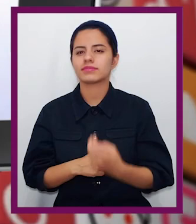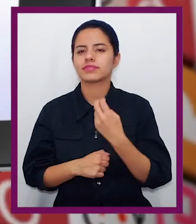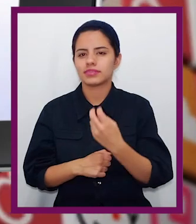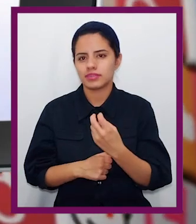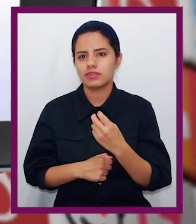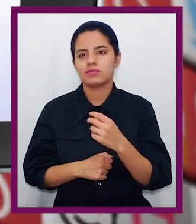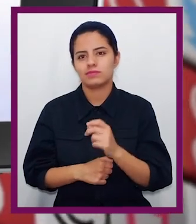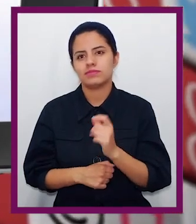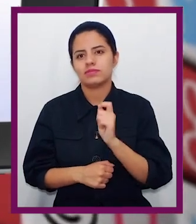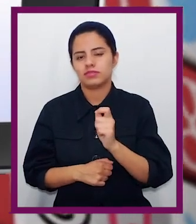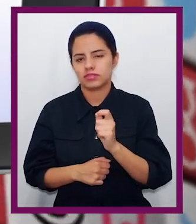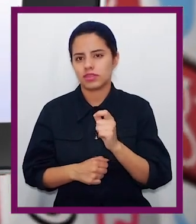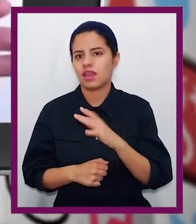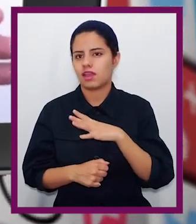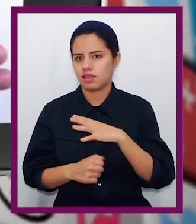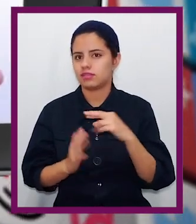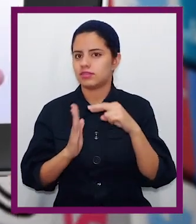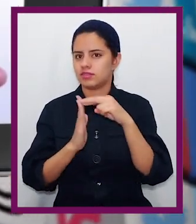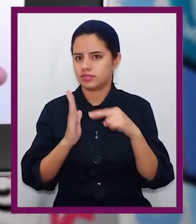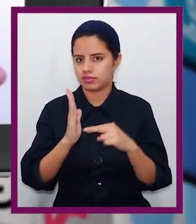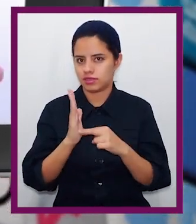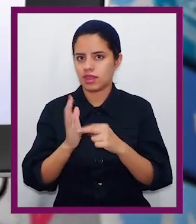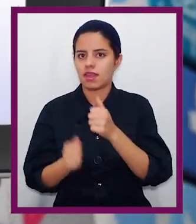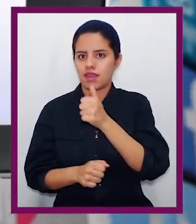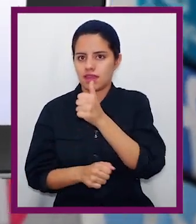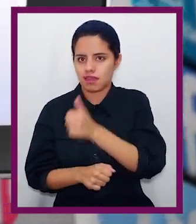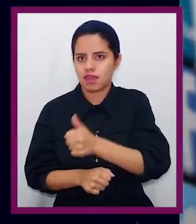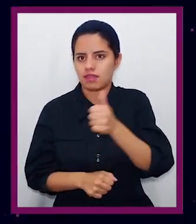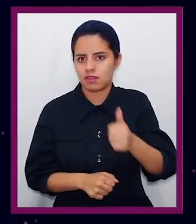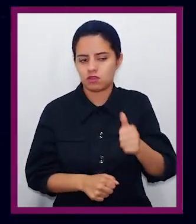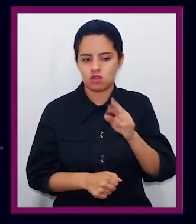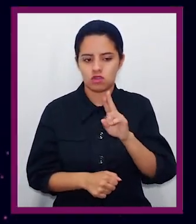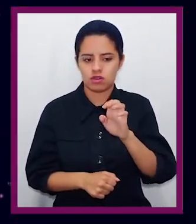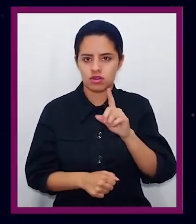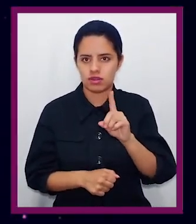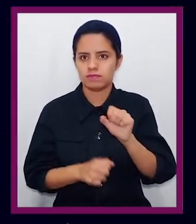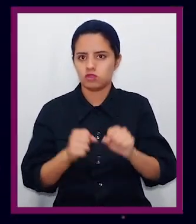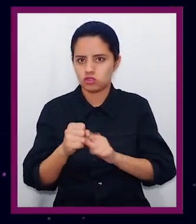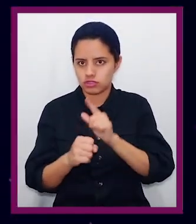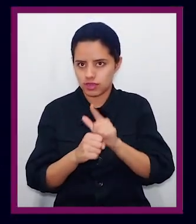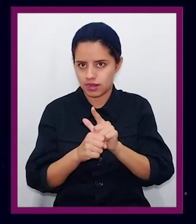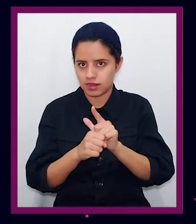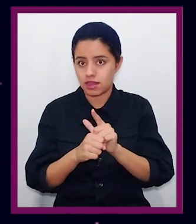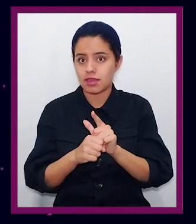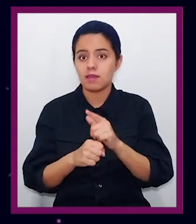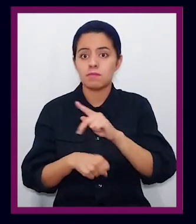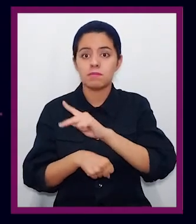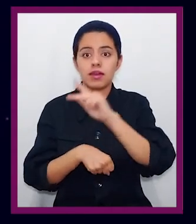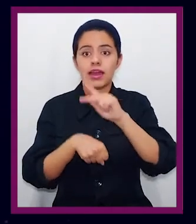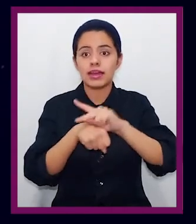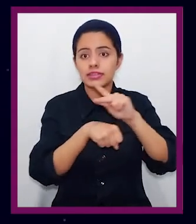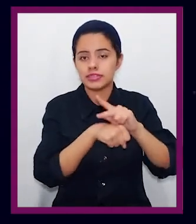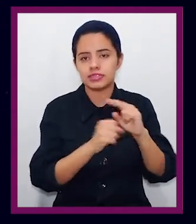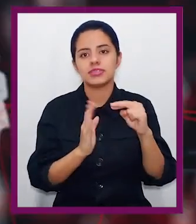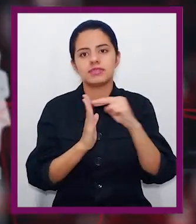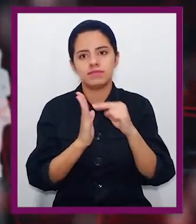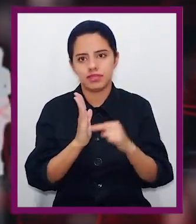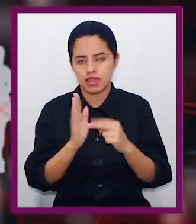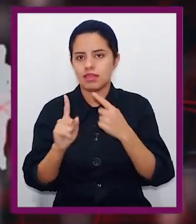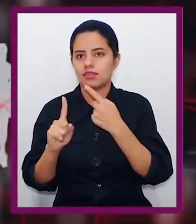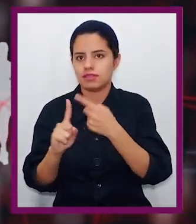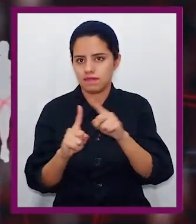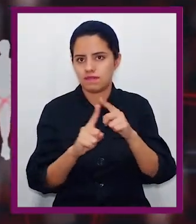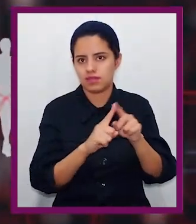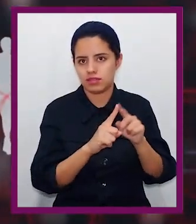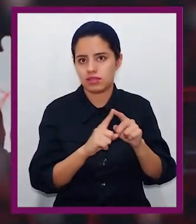de contenido. Eso sí es, cada red social lo va determinando. Lo determinan desde el país donde la red social vive hasta las